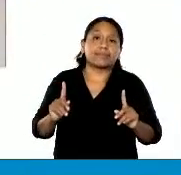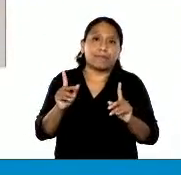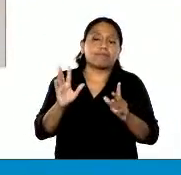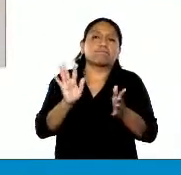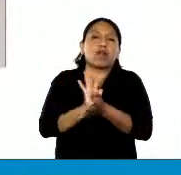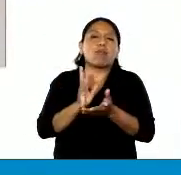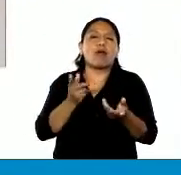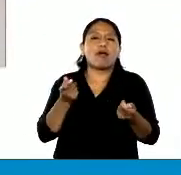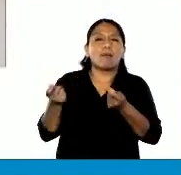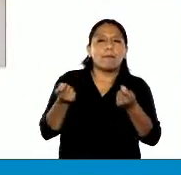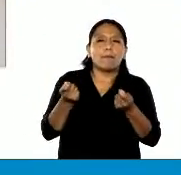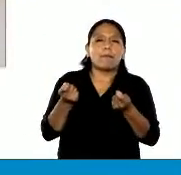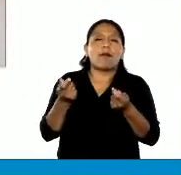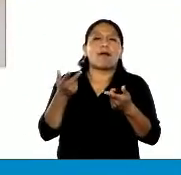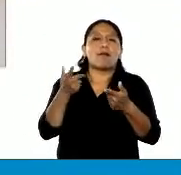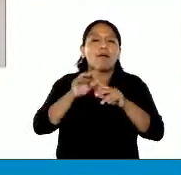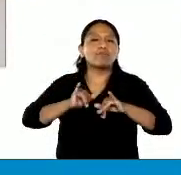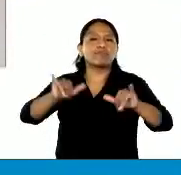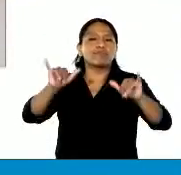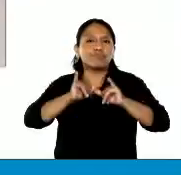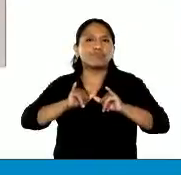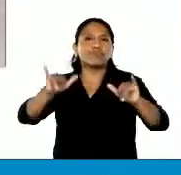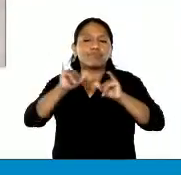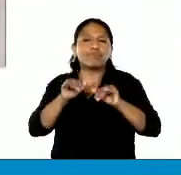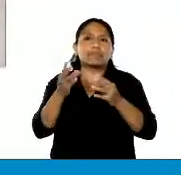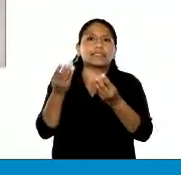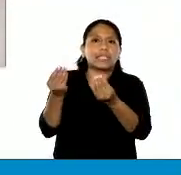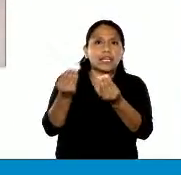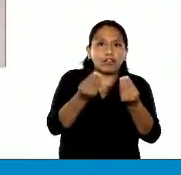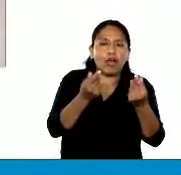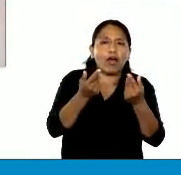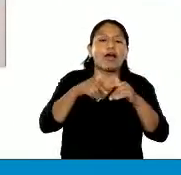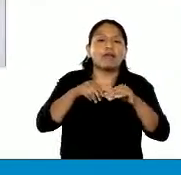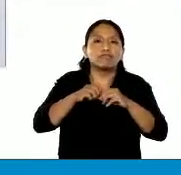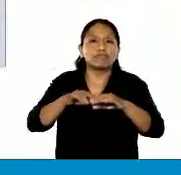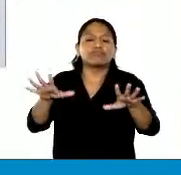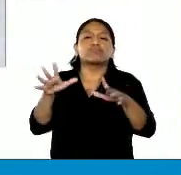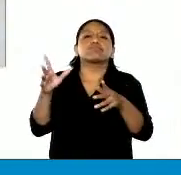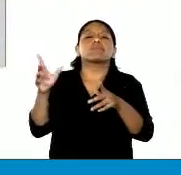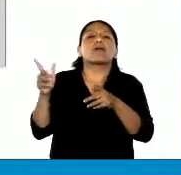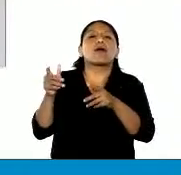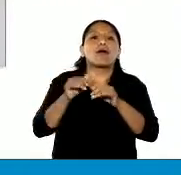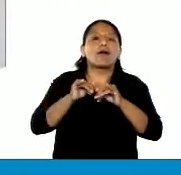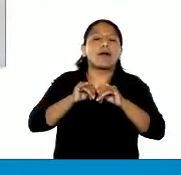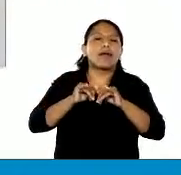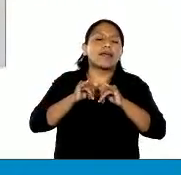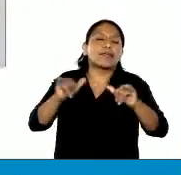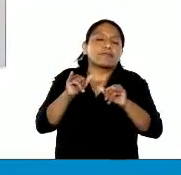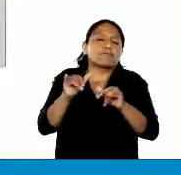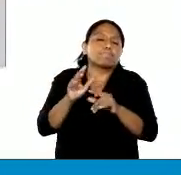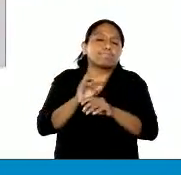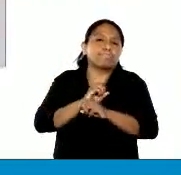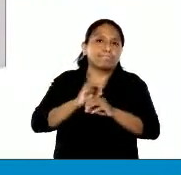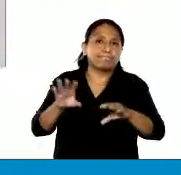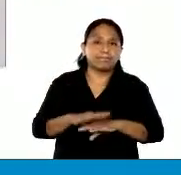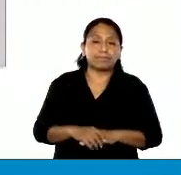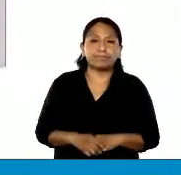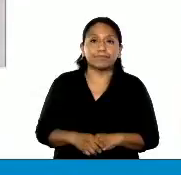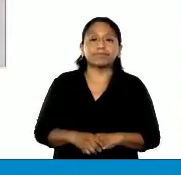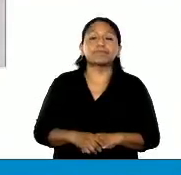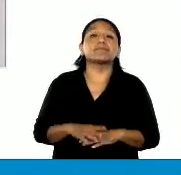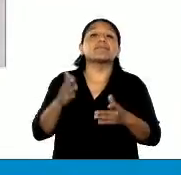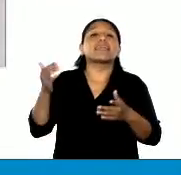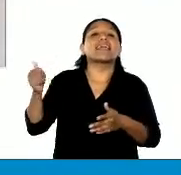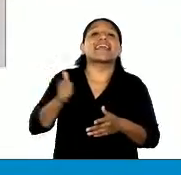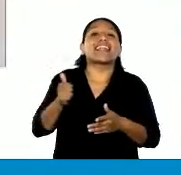de propaganda que justificaban el terrorismo de Estado organizando operativos de prensa totalmente perversos. Es que la